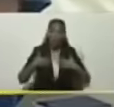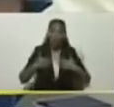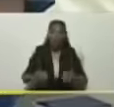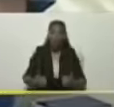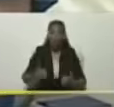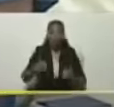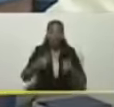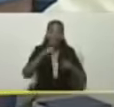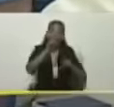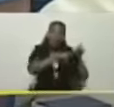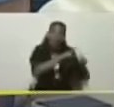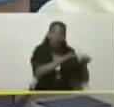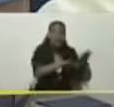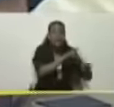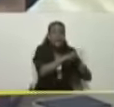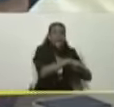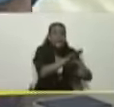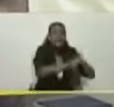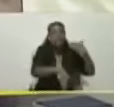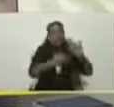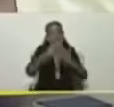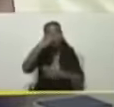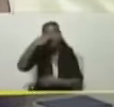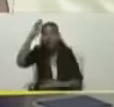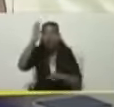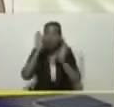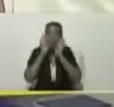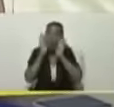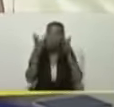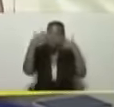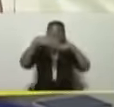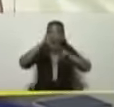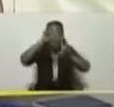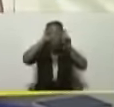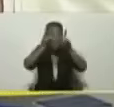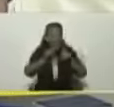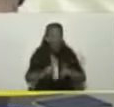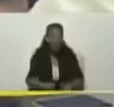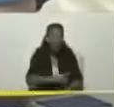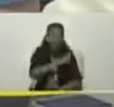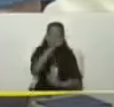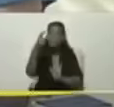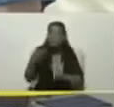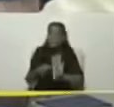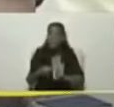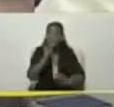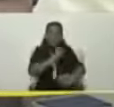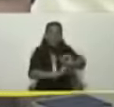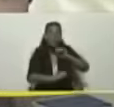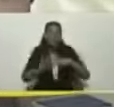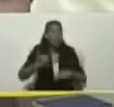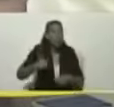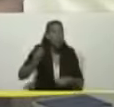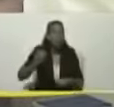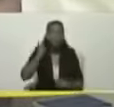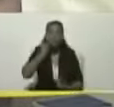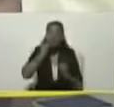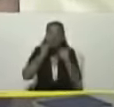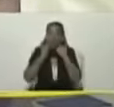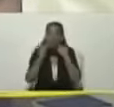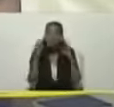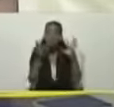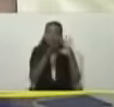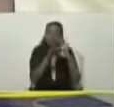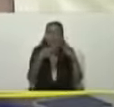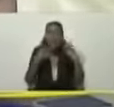sus etapas. Va a tener una atención integral a la salud de la mujer para prevenir las enfermedades